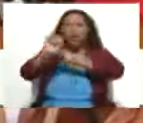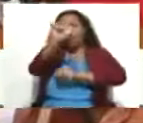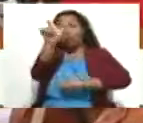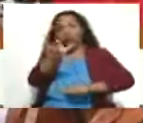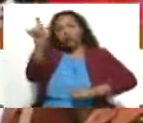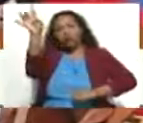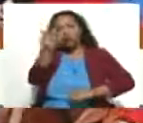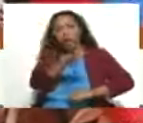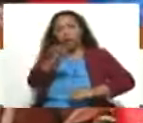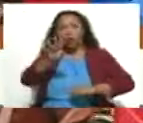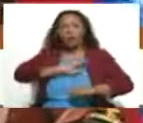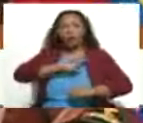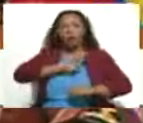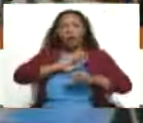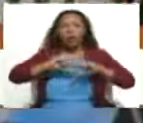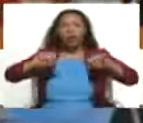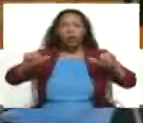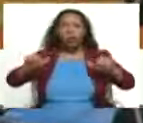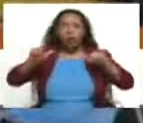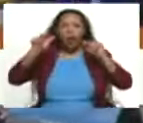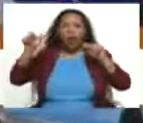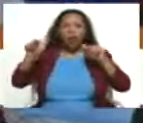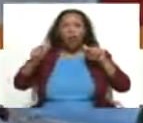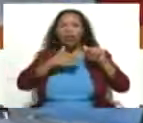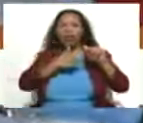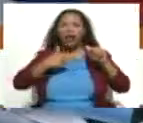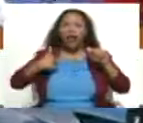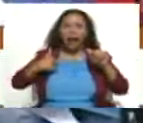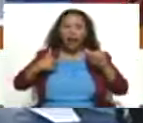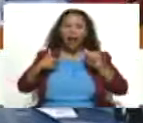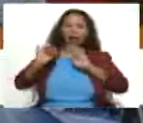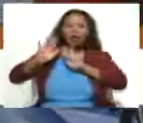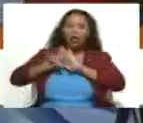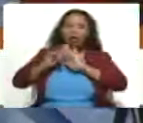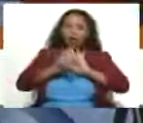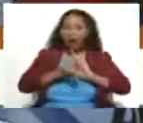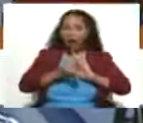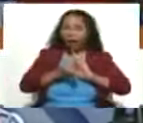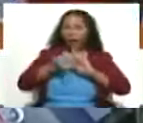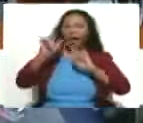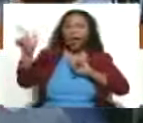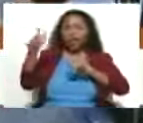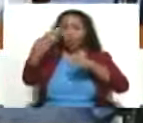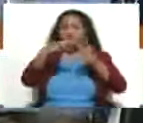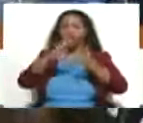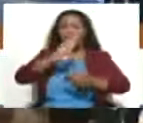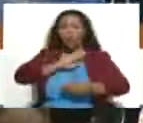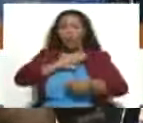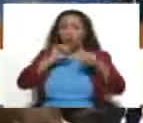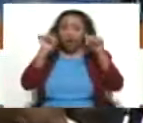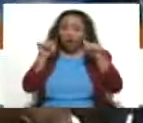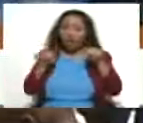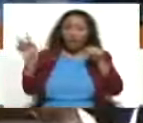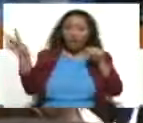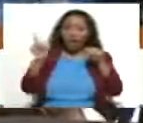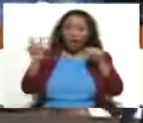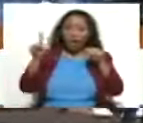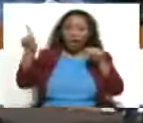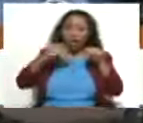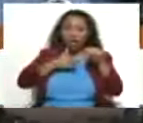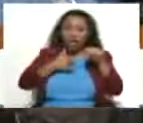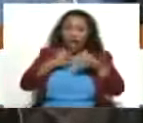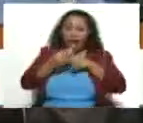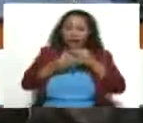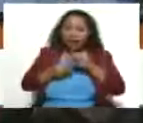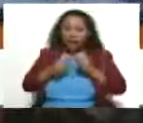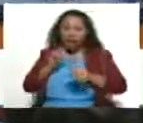defender nuestro territorio, ese territorio que nos han querido arrebatar, esos recursos que nos han querido arrebatar, esas trancas que han